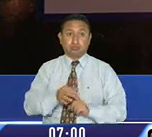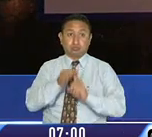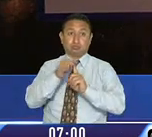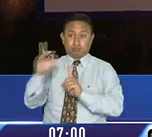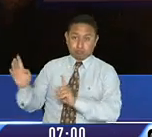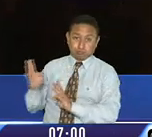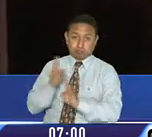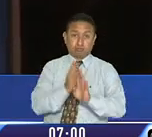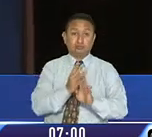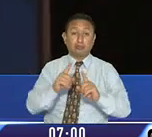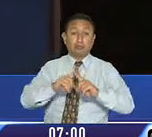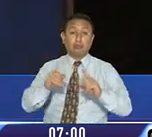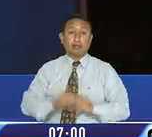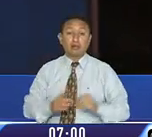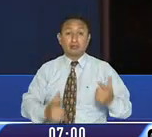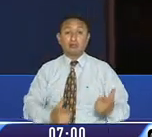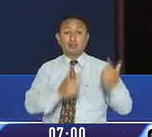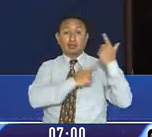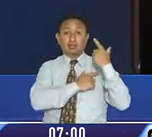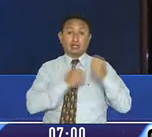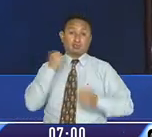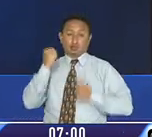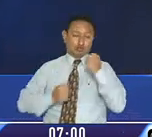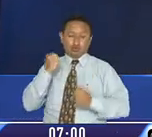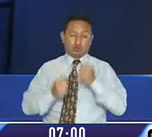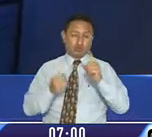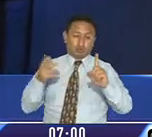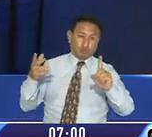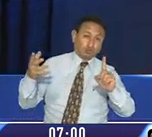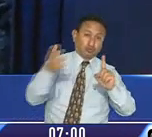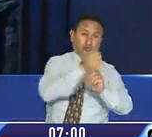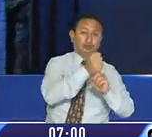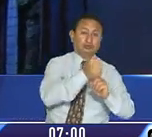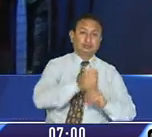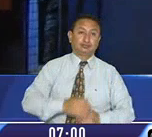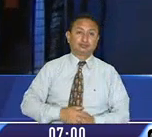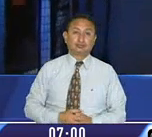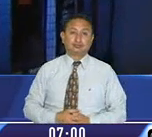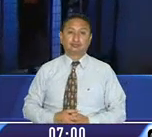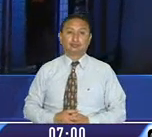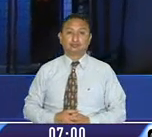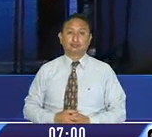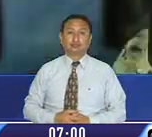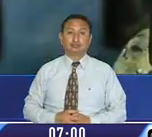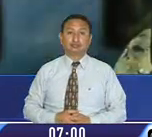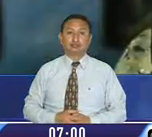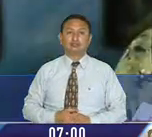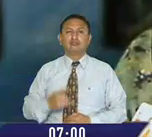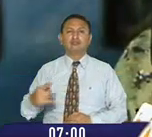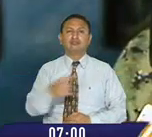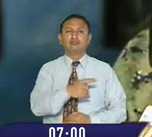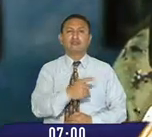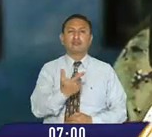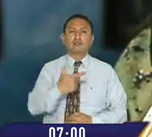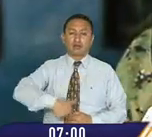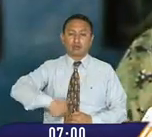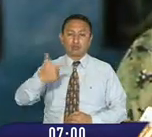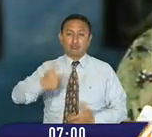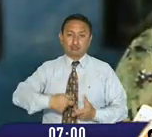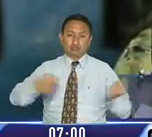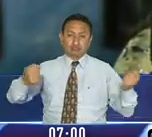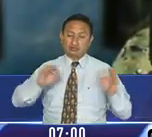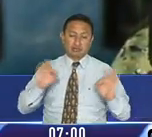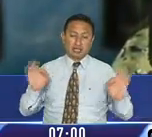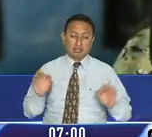pero los militares los persiguieron y lograron someterlos. No tenían ningún tipo de armamento ni